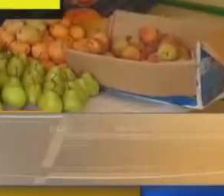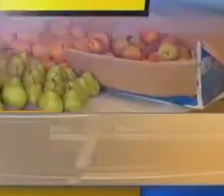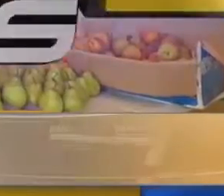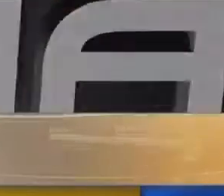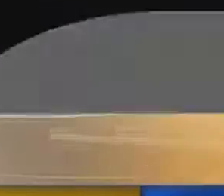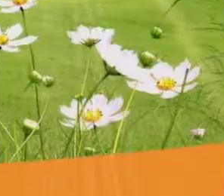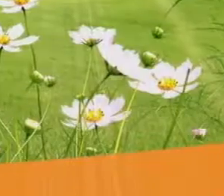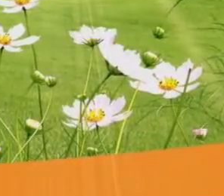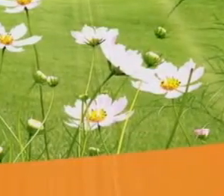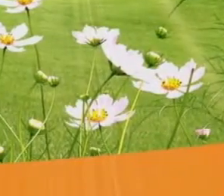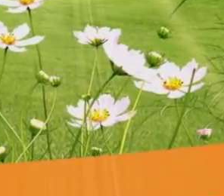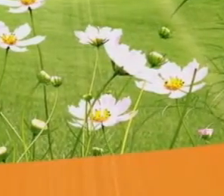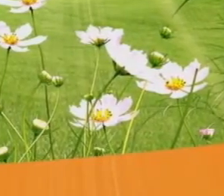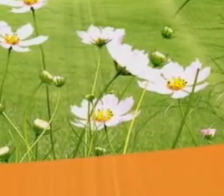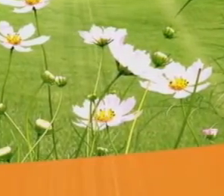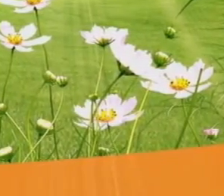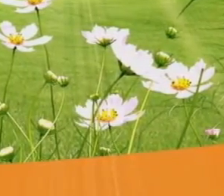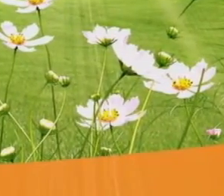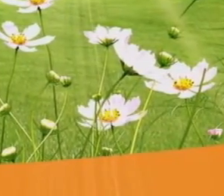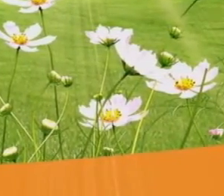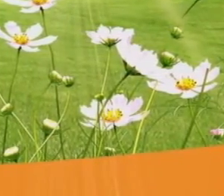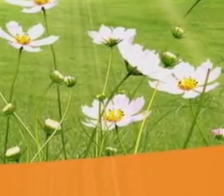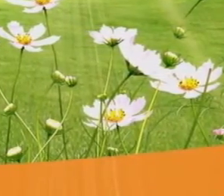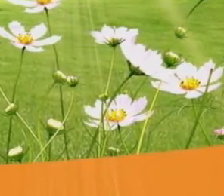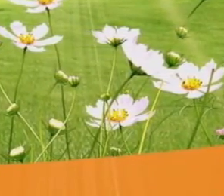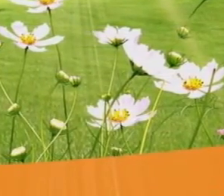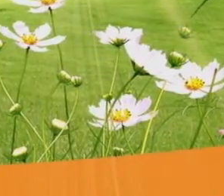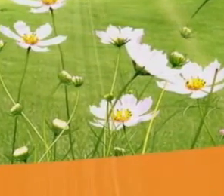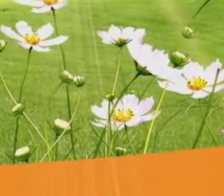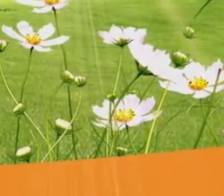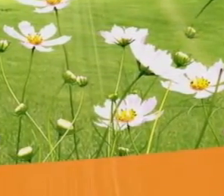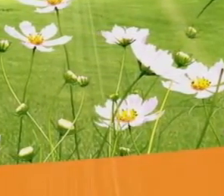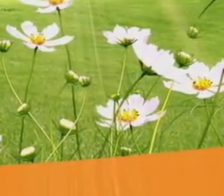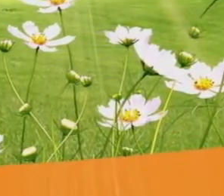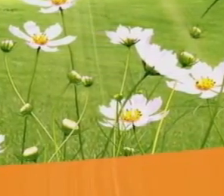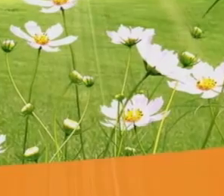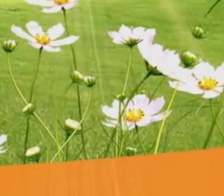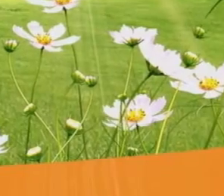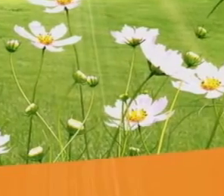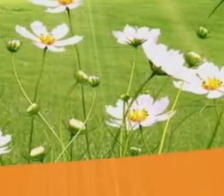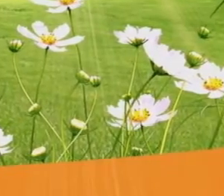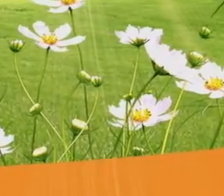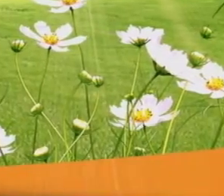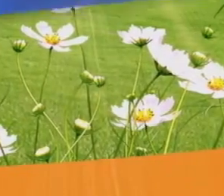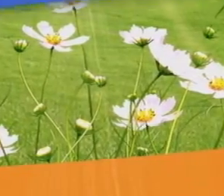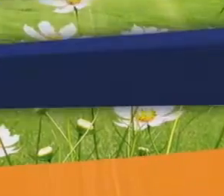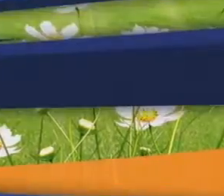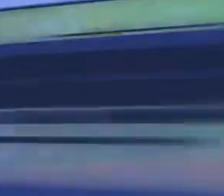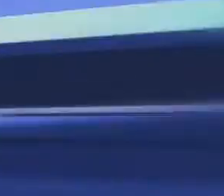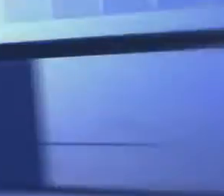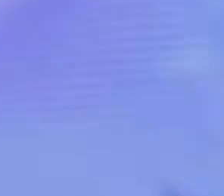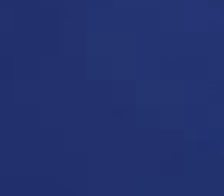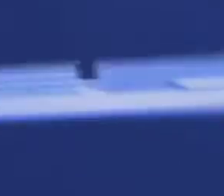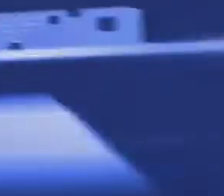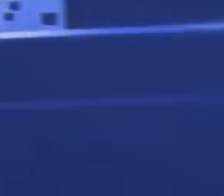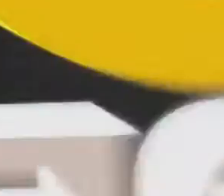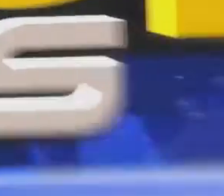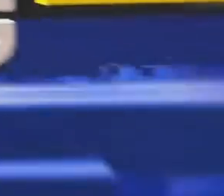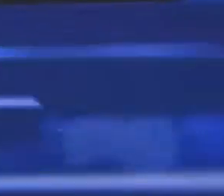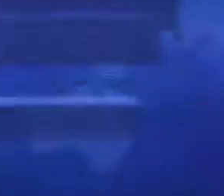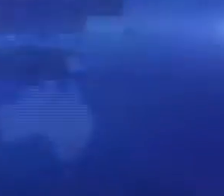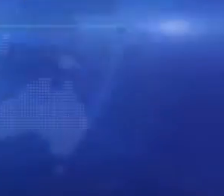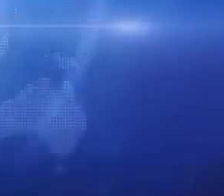Formá. Con el patrocinio de Barzol Ecológico, Barzol Aroma, Delicias, líder en limpieza, Enlace Noticias, lo que usted